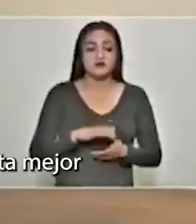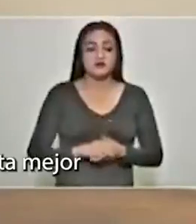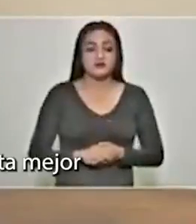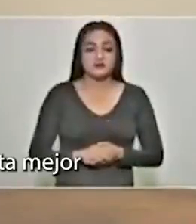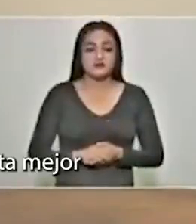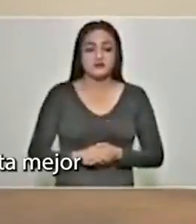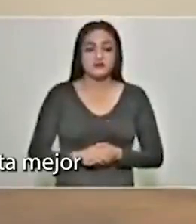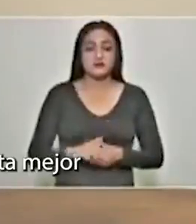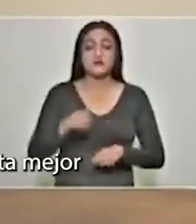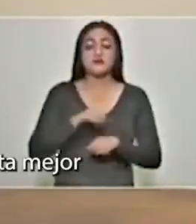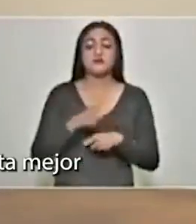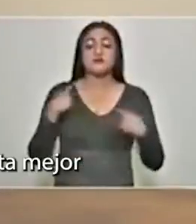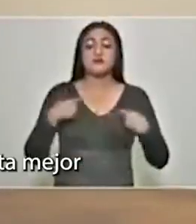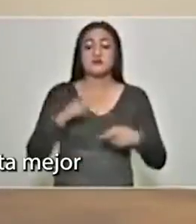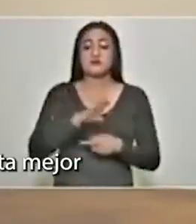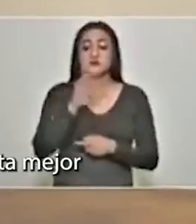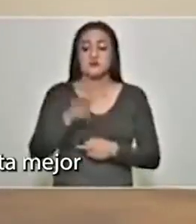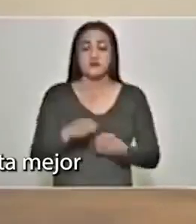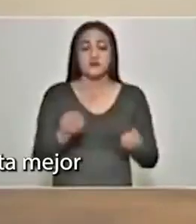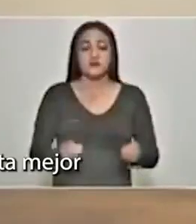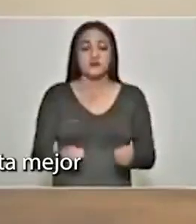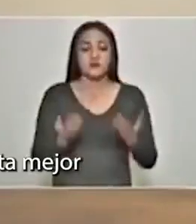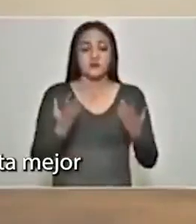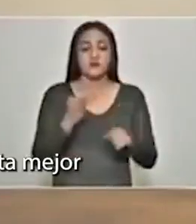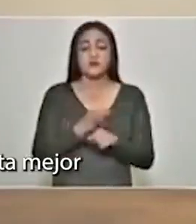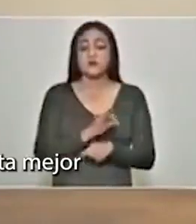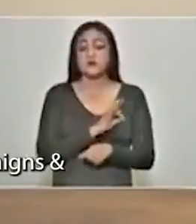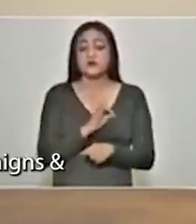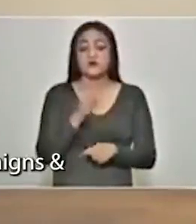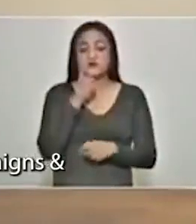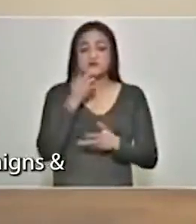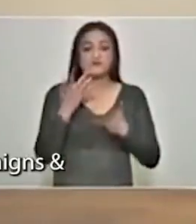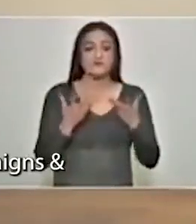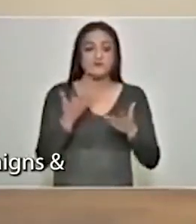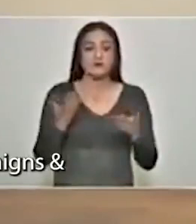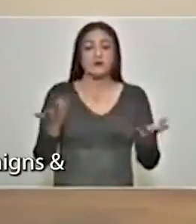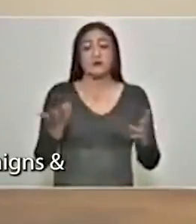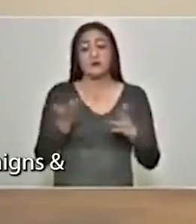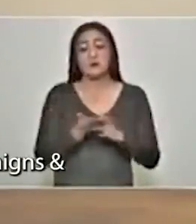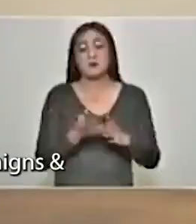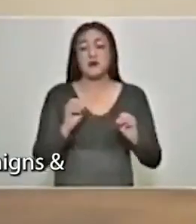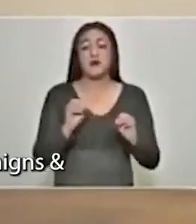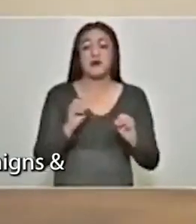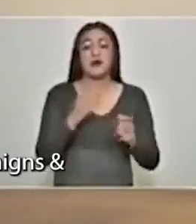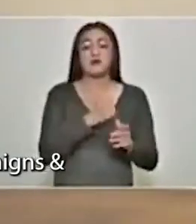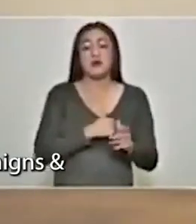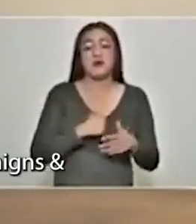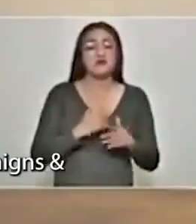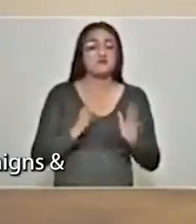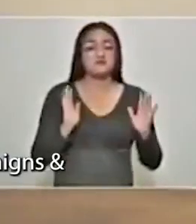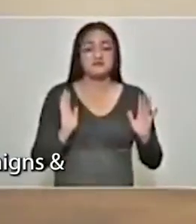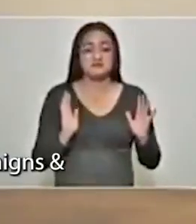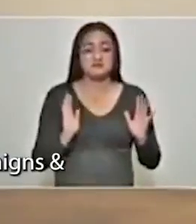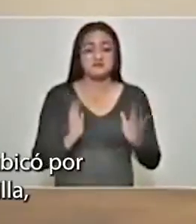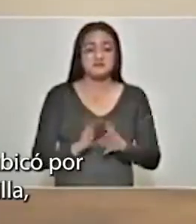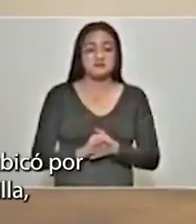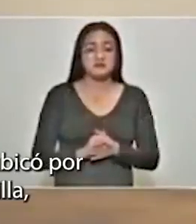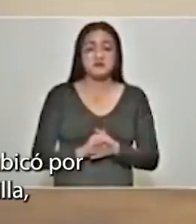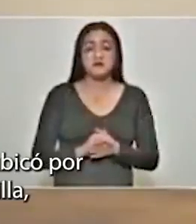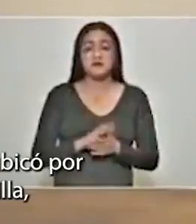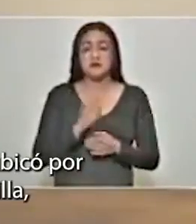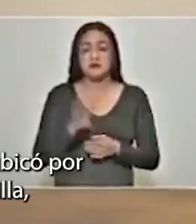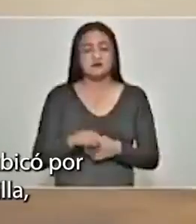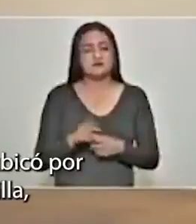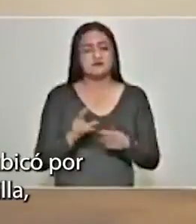Miguel Barbosa Huerta es el segundo gobernador morenista mejor evaluado a nivel nacional, de acuerdo con una medición hecha por la revista Campaigns and Elections. Con